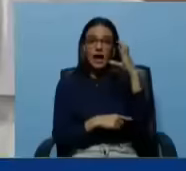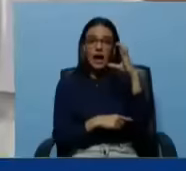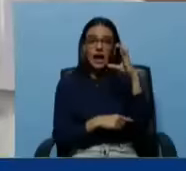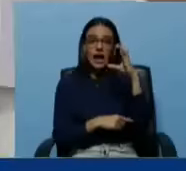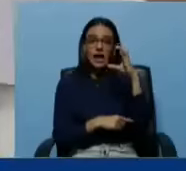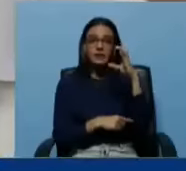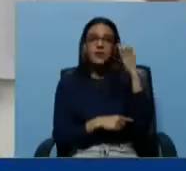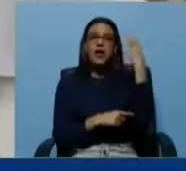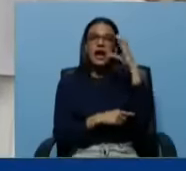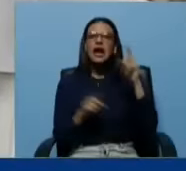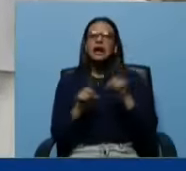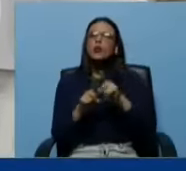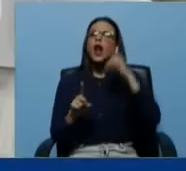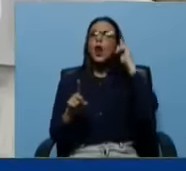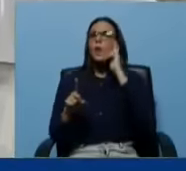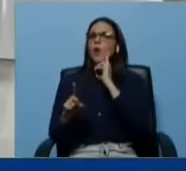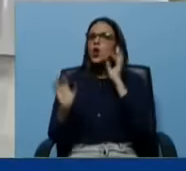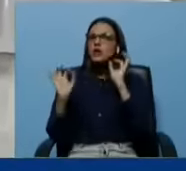bolivariana, la Caracas